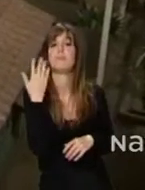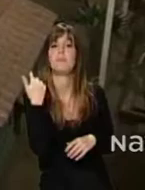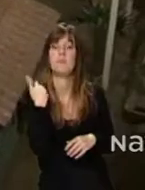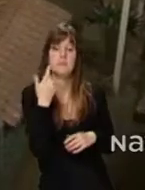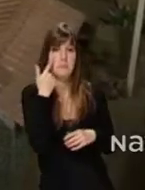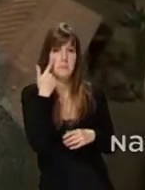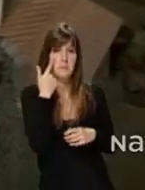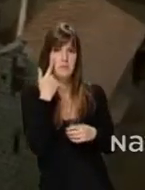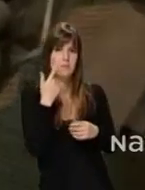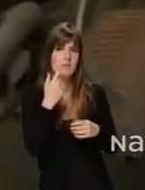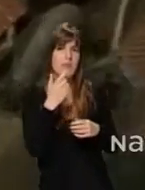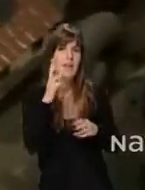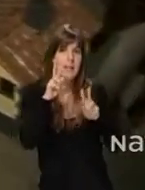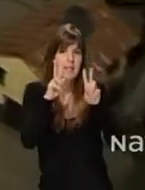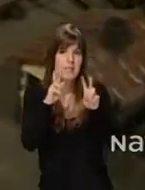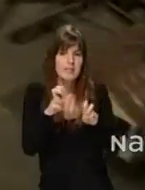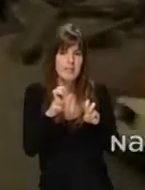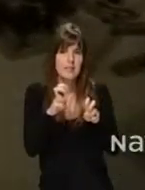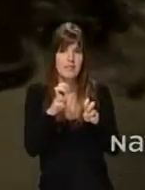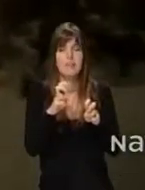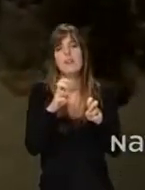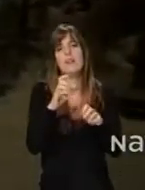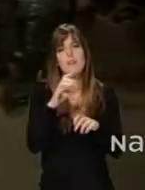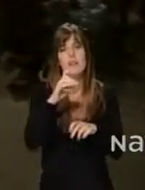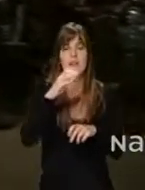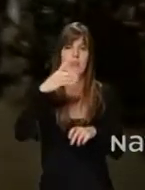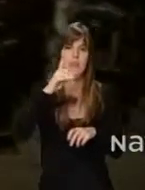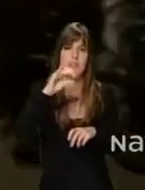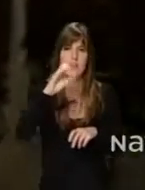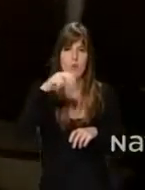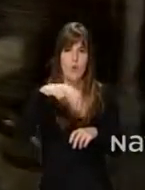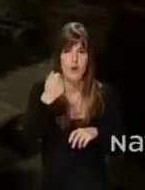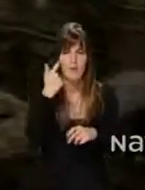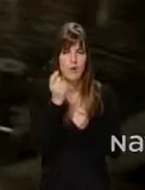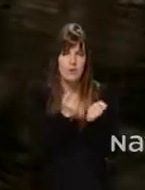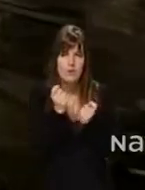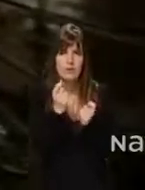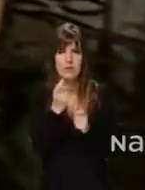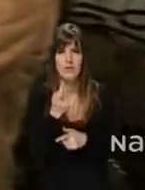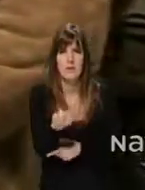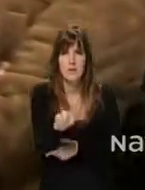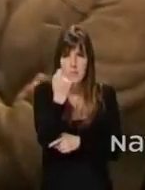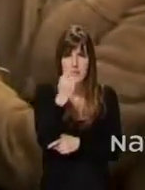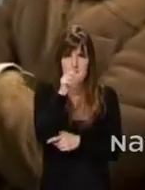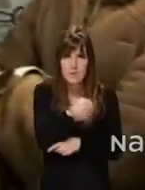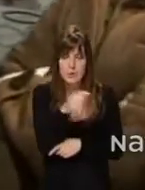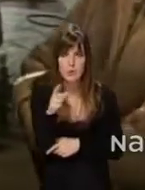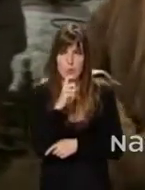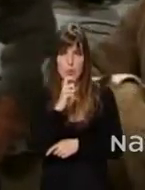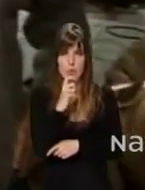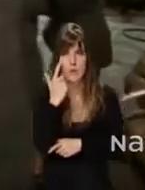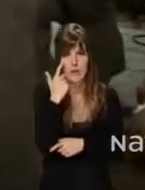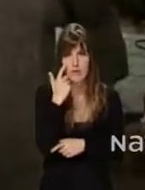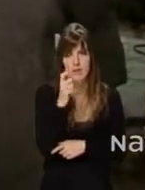controlar... la pesca. Los encargó la icona. Sí. Para controlar pues la pesca.